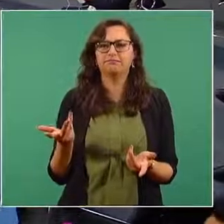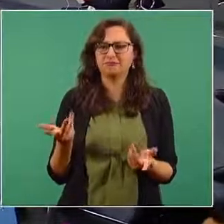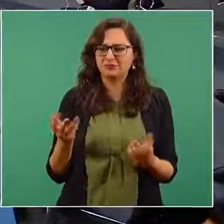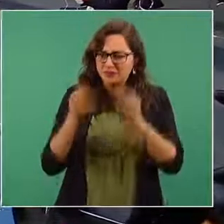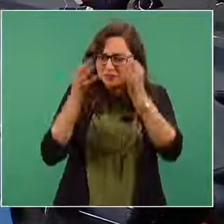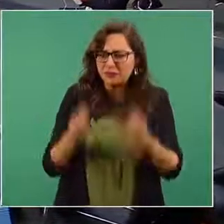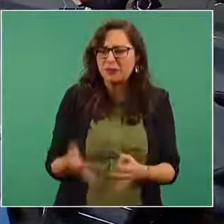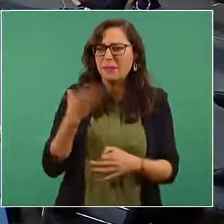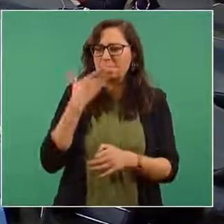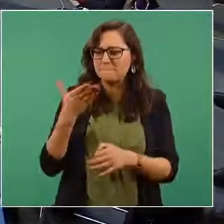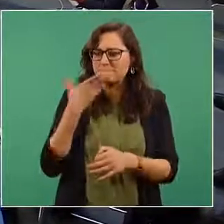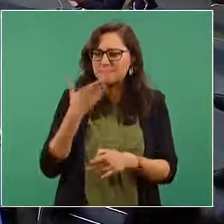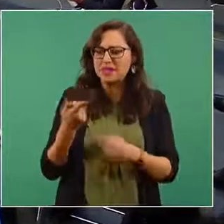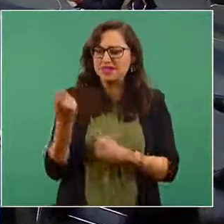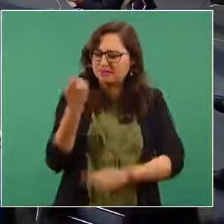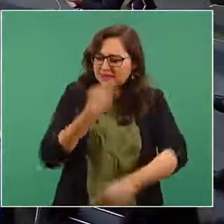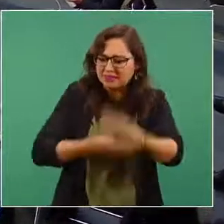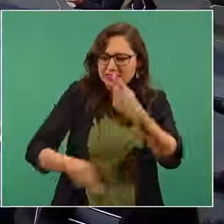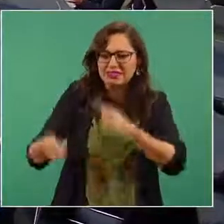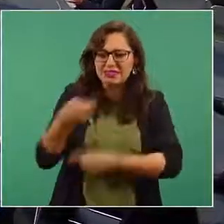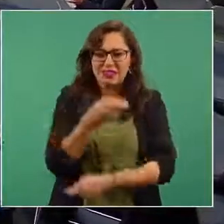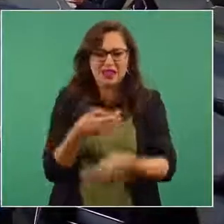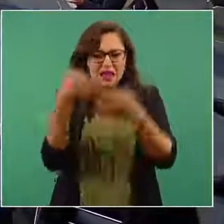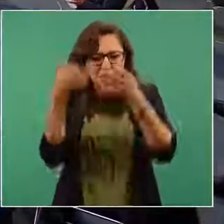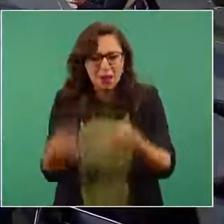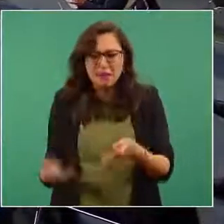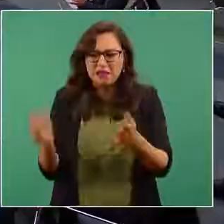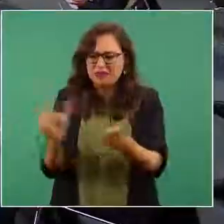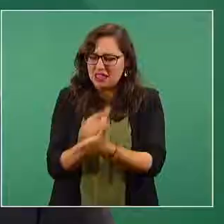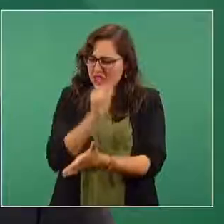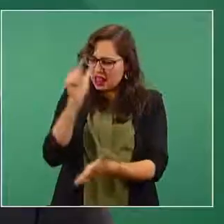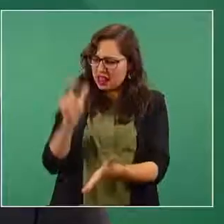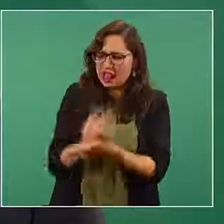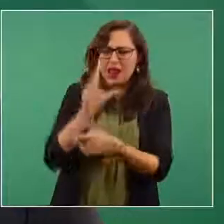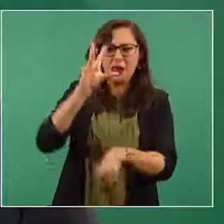regulares, normales, legales,